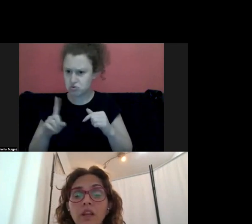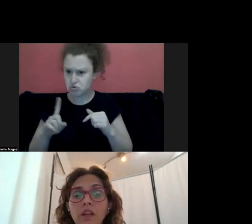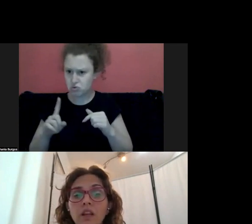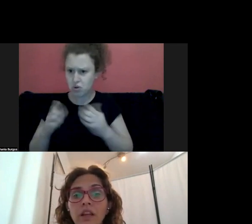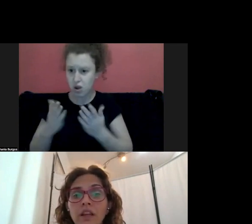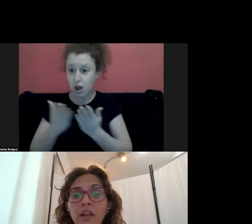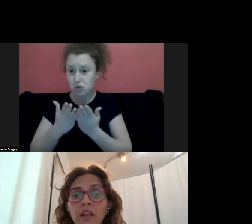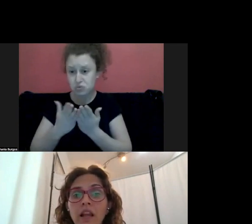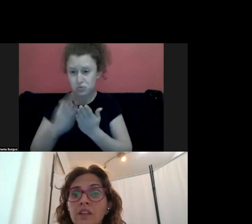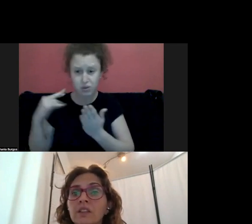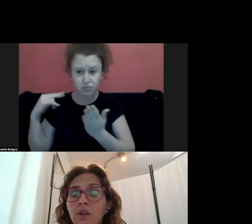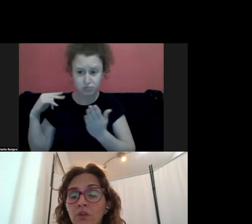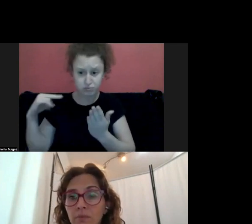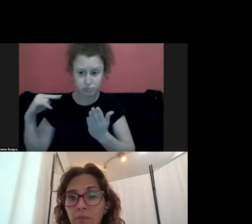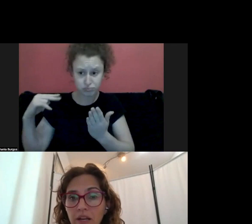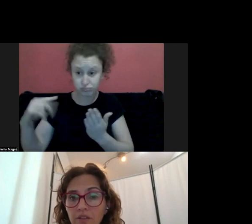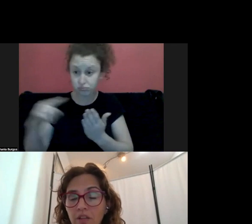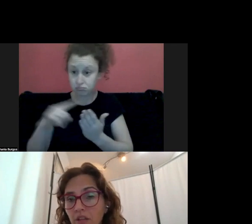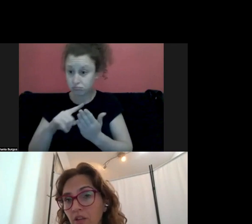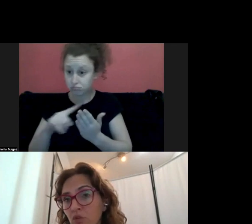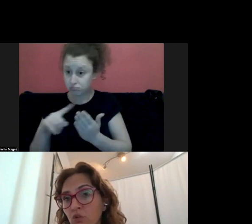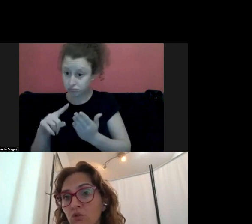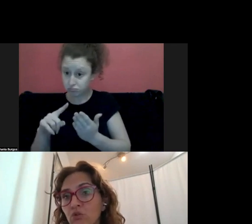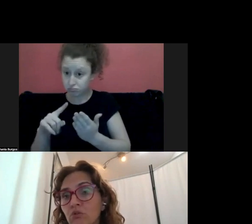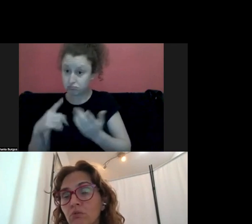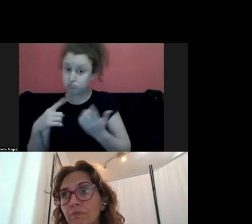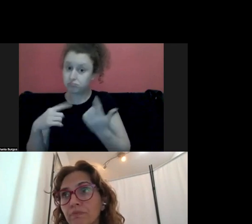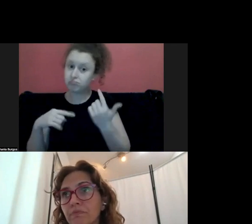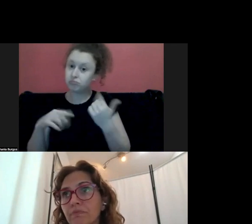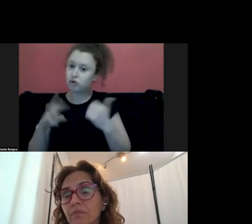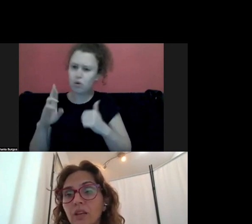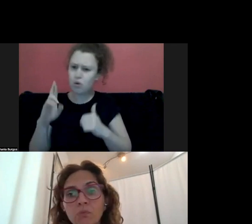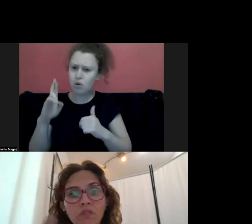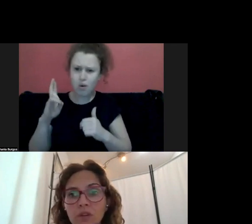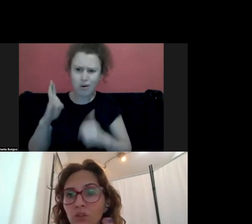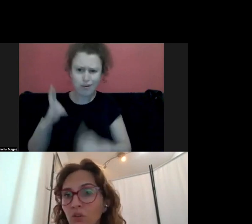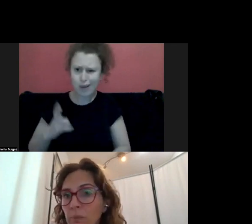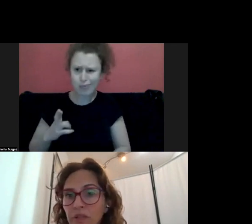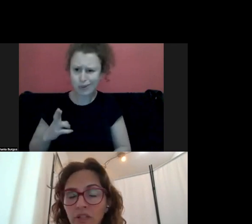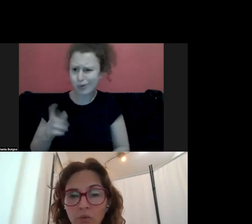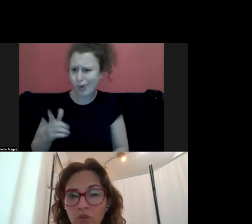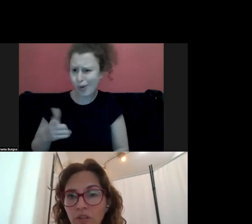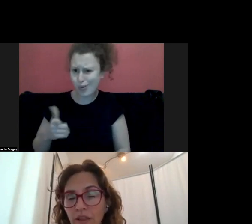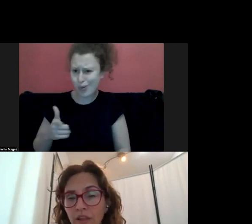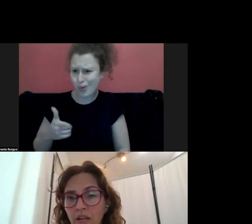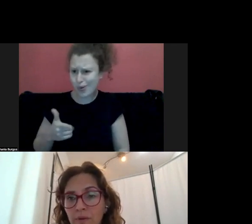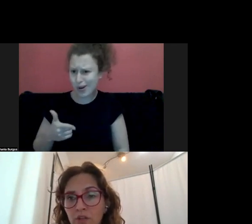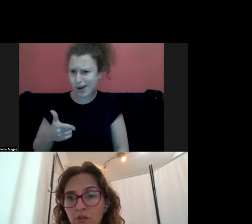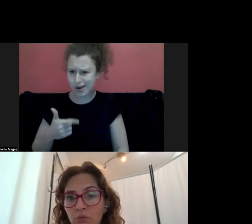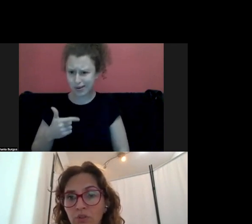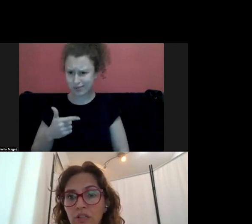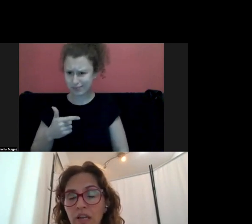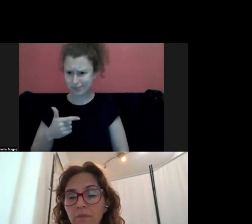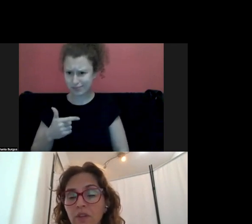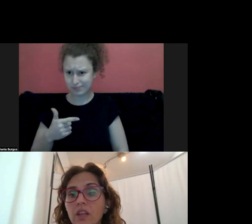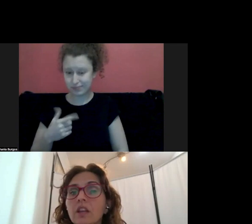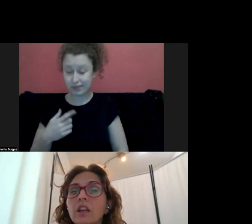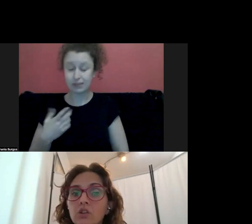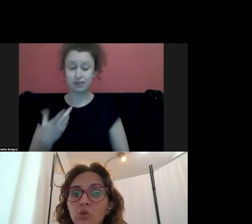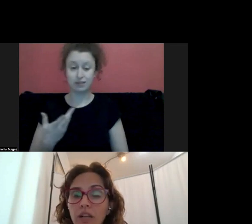que las estereotipias, que son movimientos repetitivos que hace la persona